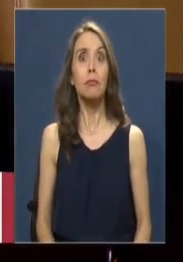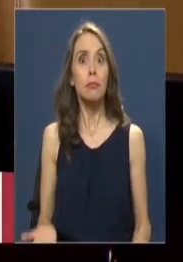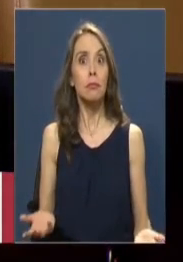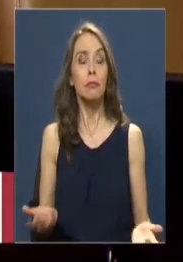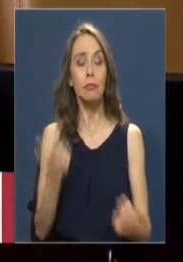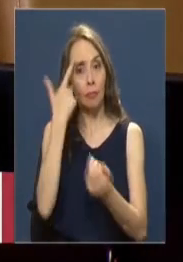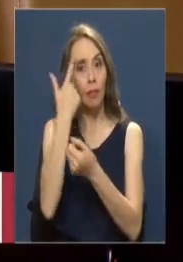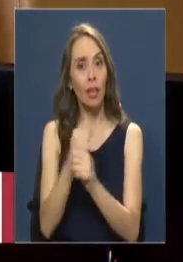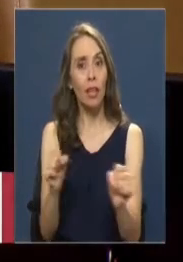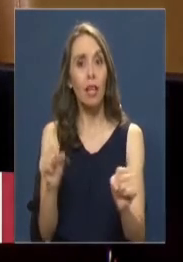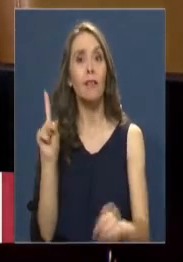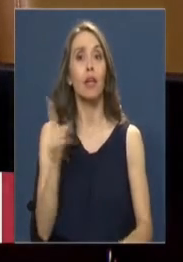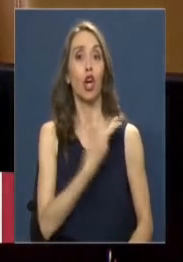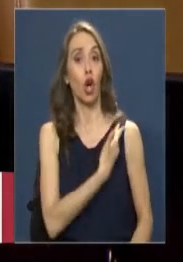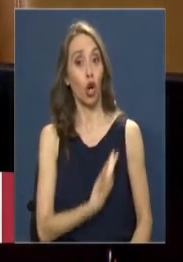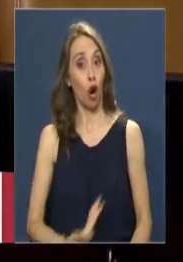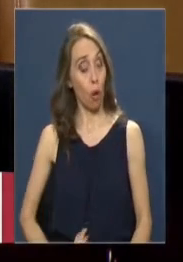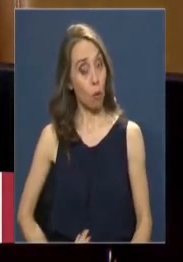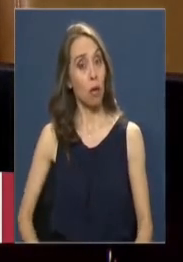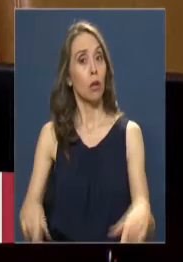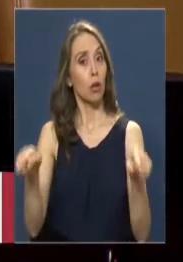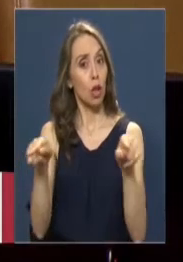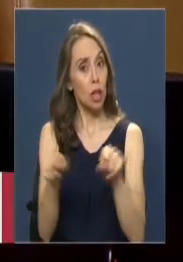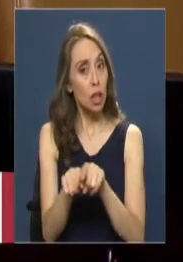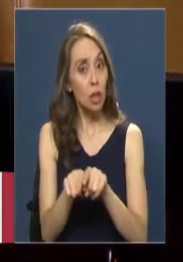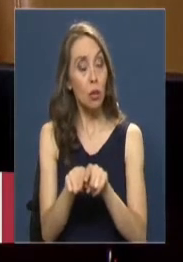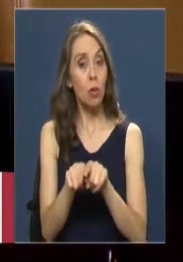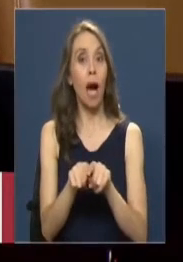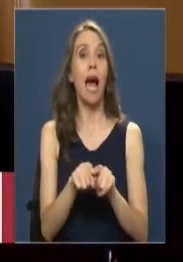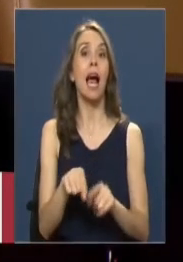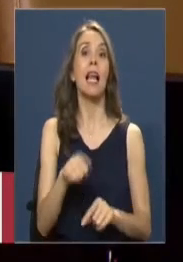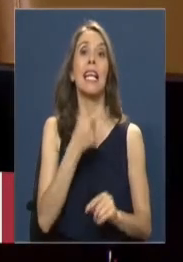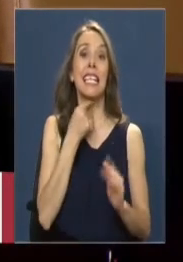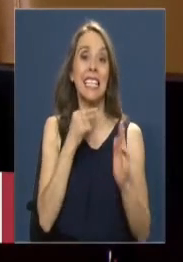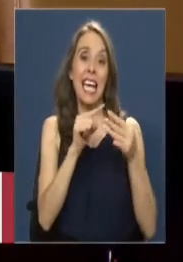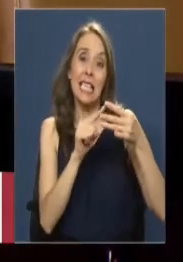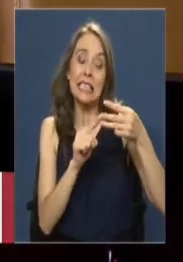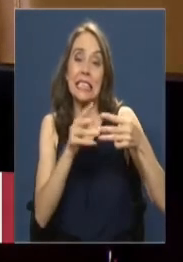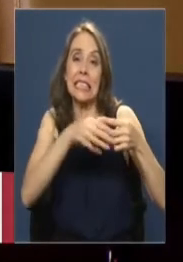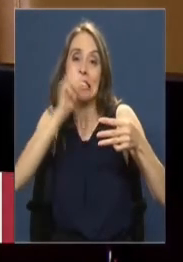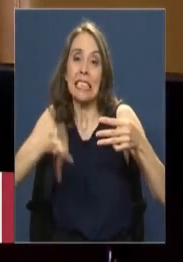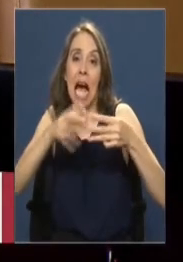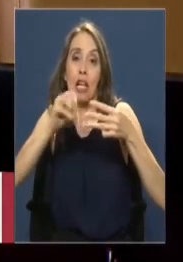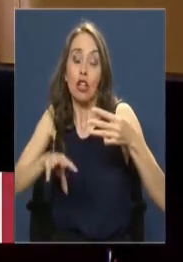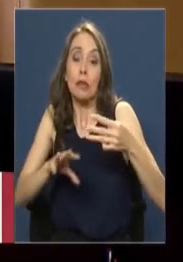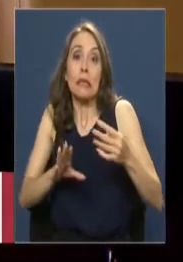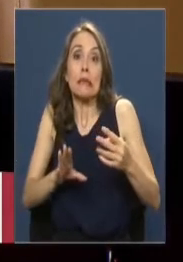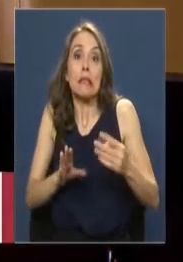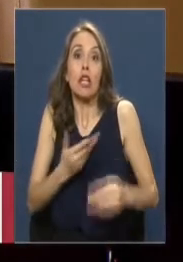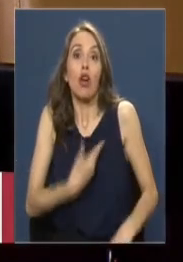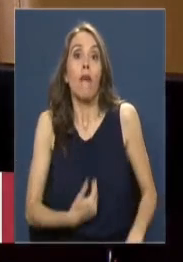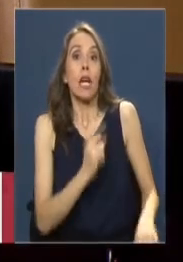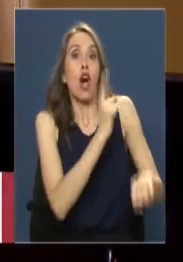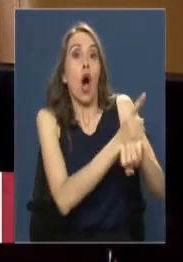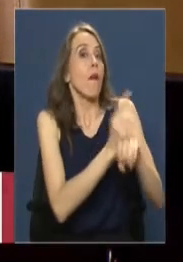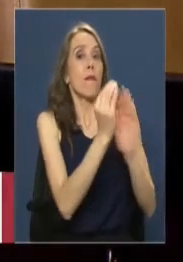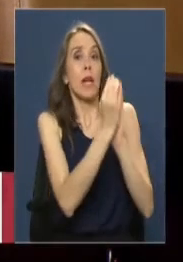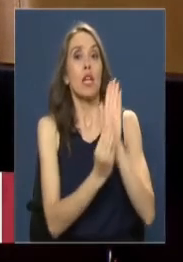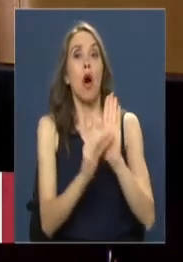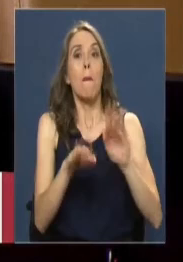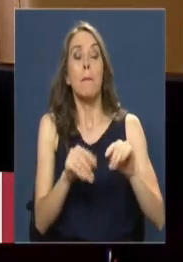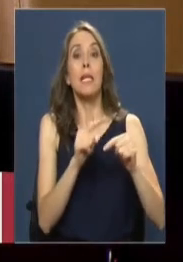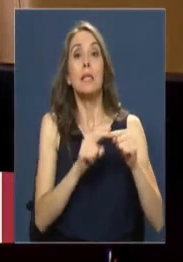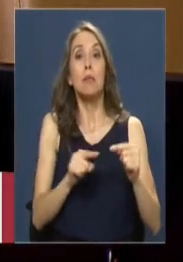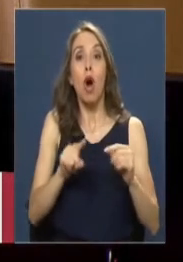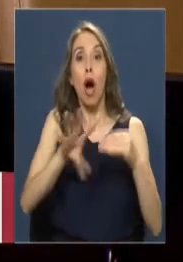Increíble es que el gobierno, a pesar de retirar lo que quería, se vio obligado a mantener todas las compensaciones